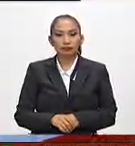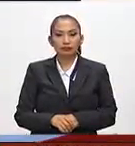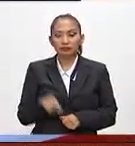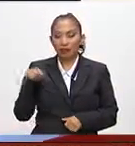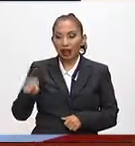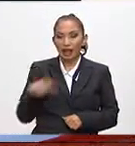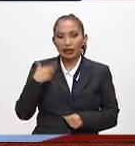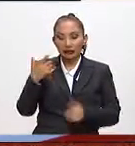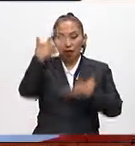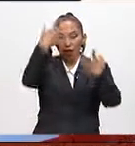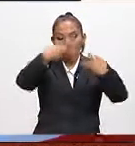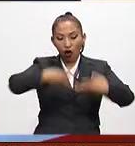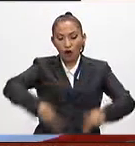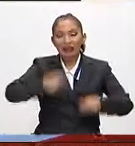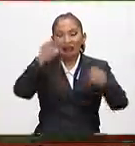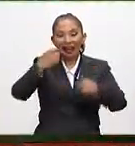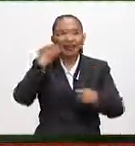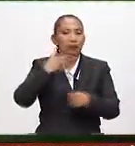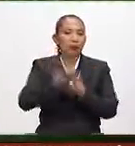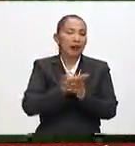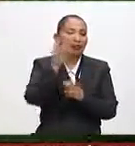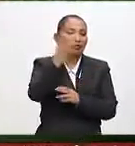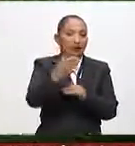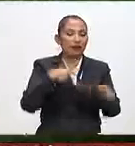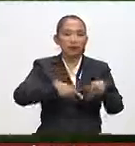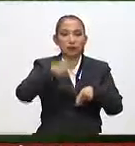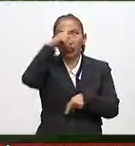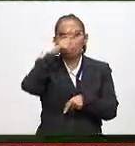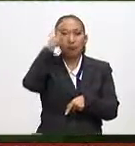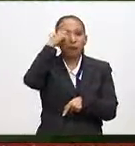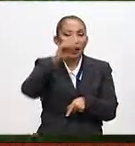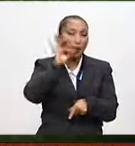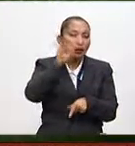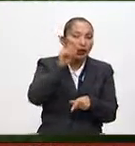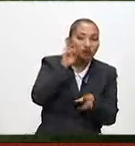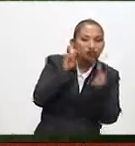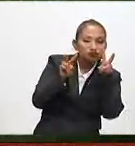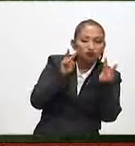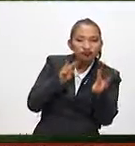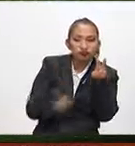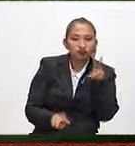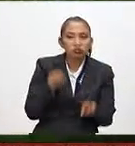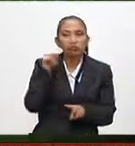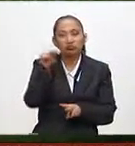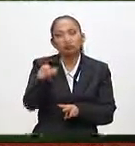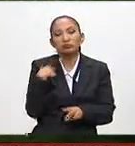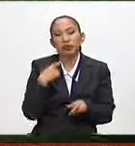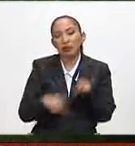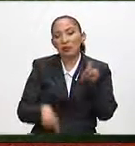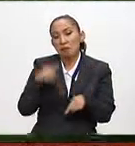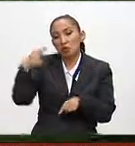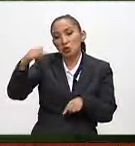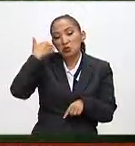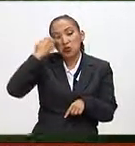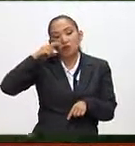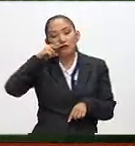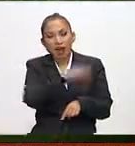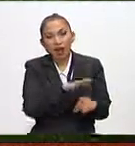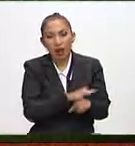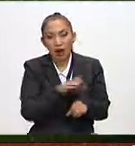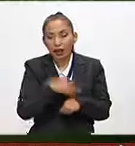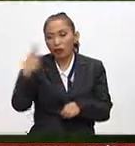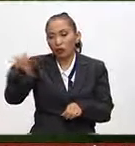Aquí está el resto de los horarios de lo que será la jornada 3 del fútbol mexicano para que los puedan observar de acuerdo a los partidos que quieran ver, por supuesto,